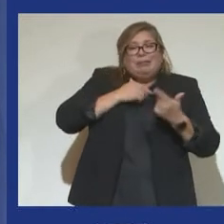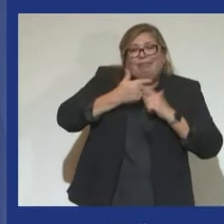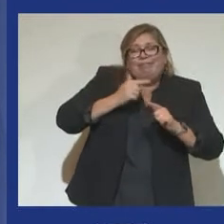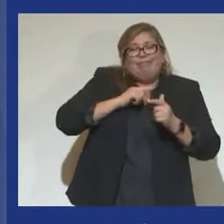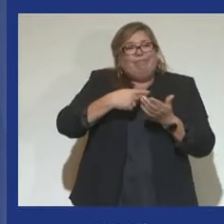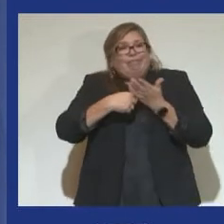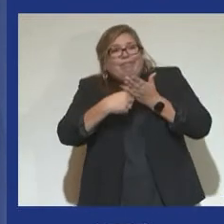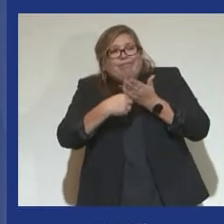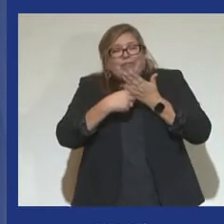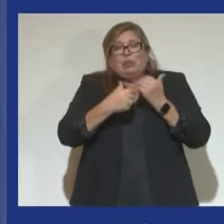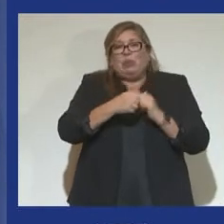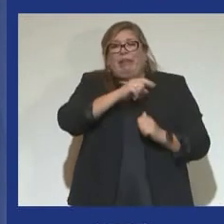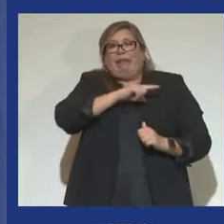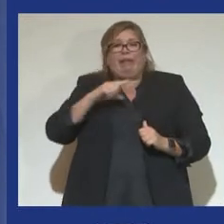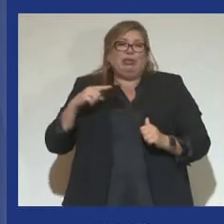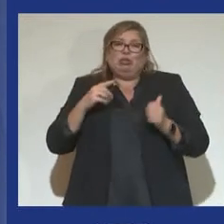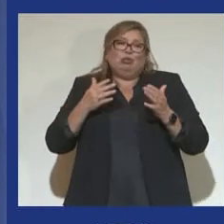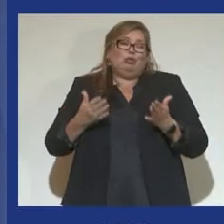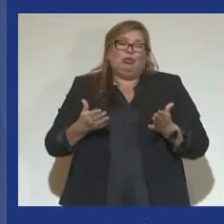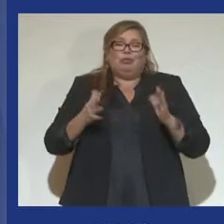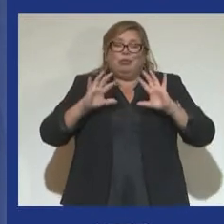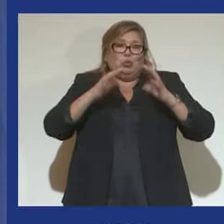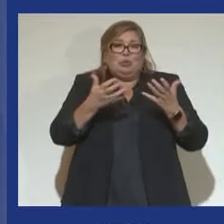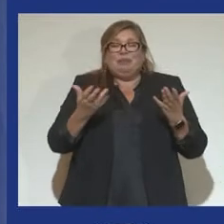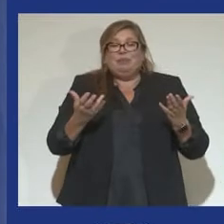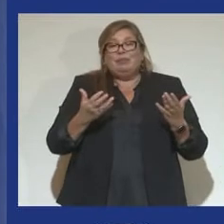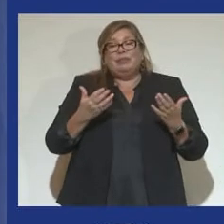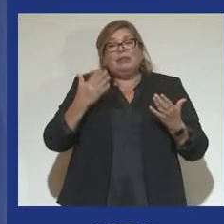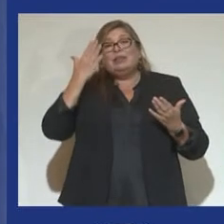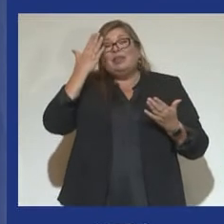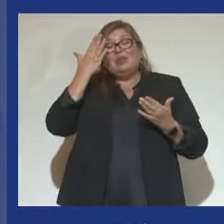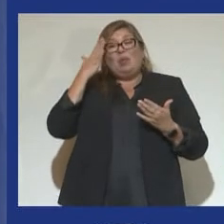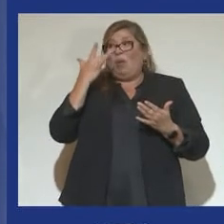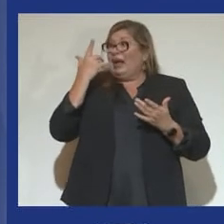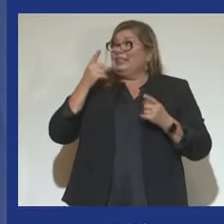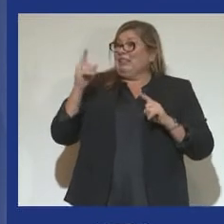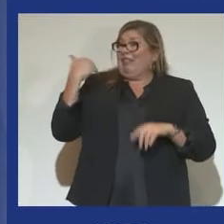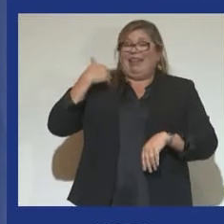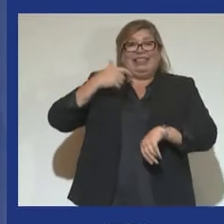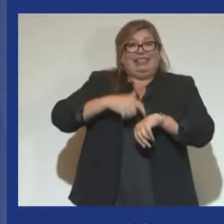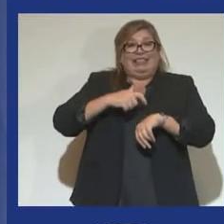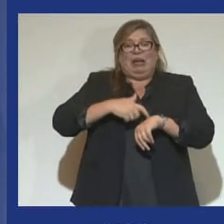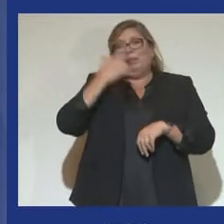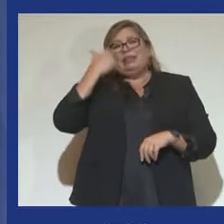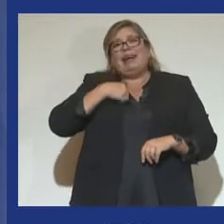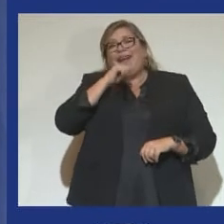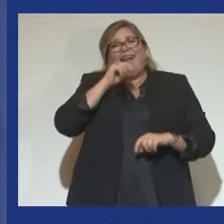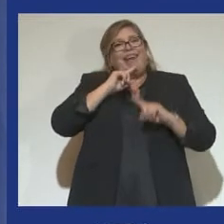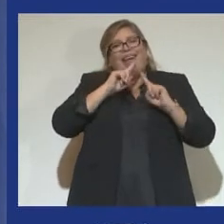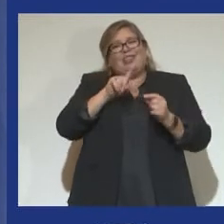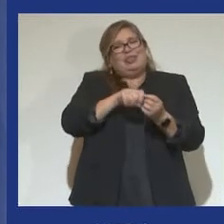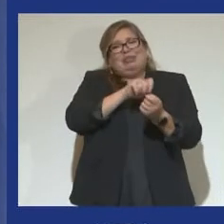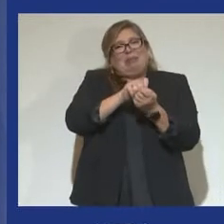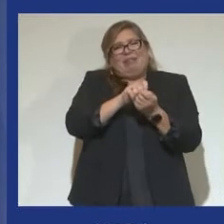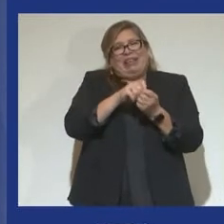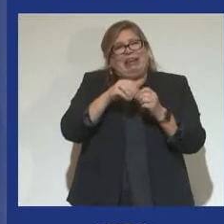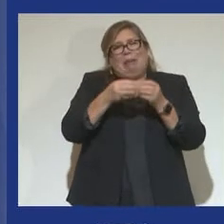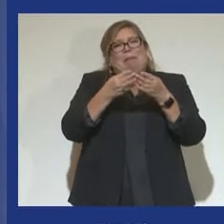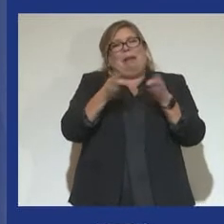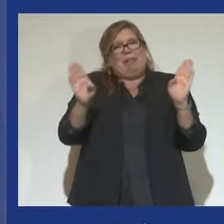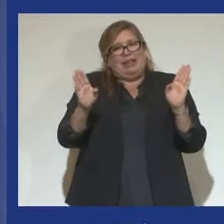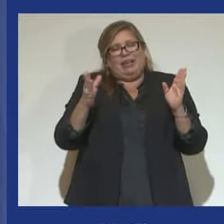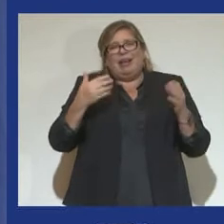lo que hizo que la última negociación fuera exitosa es que cada vez que se me pidió algo de esto en público no responde la pregunta específicamente